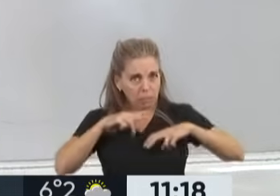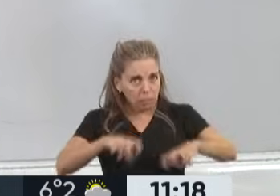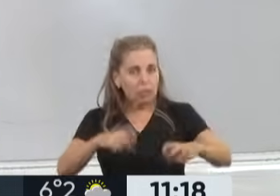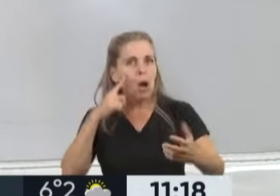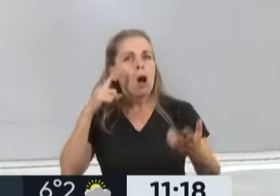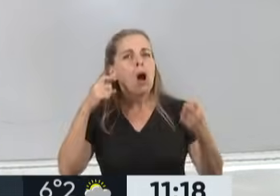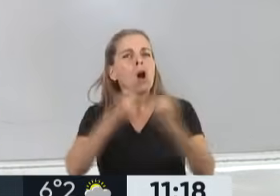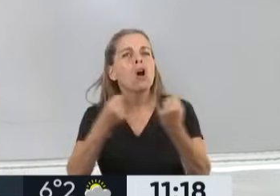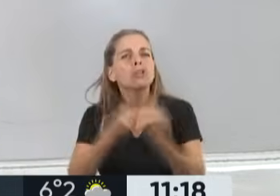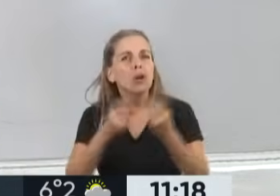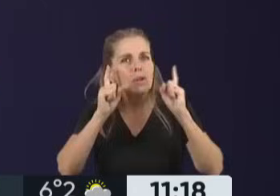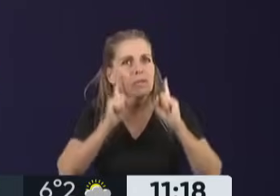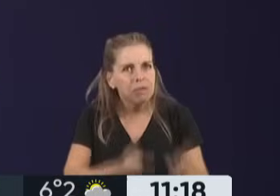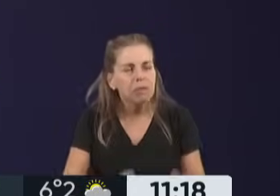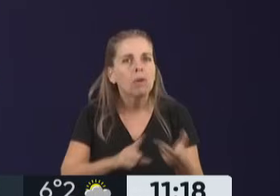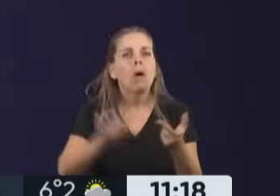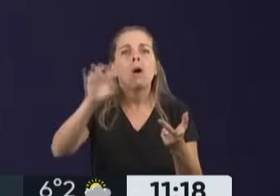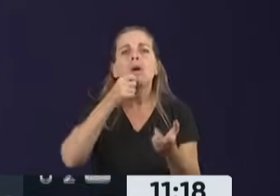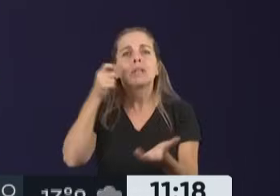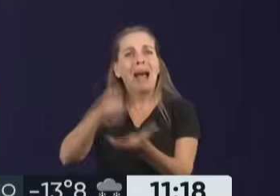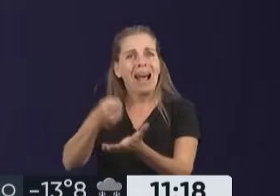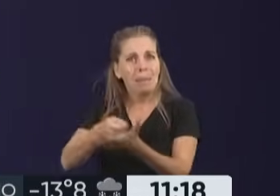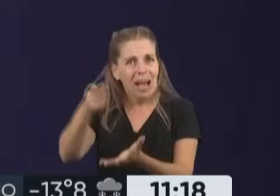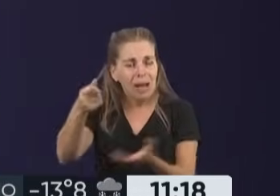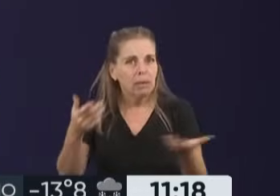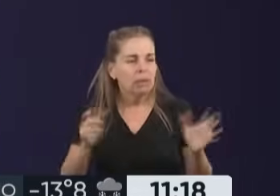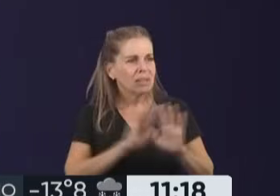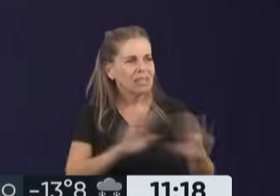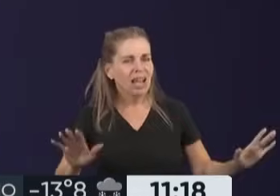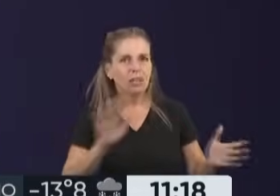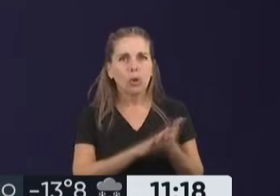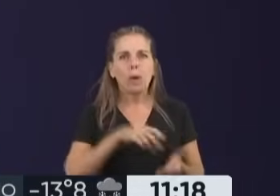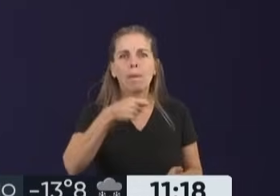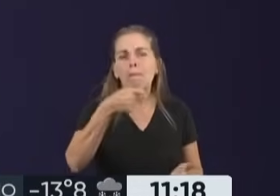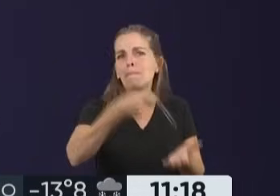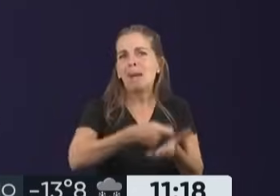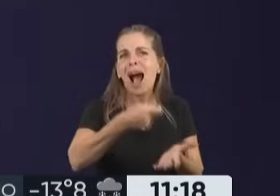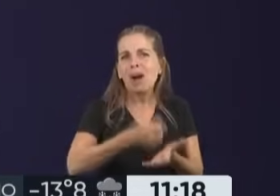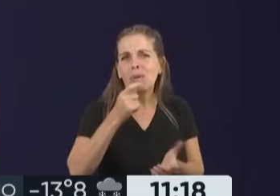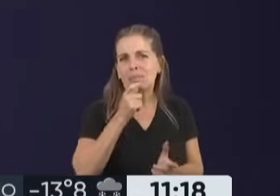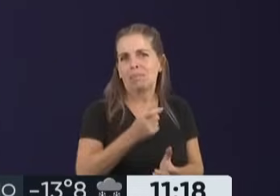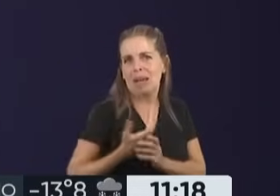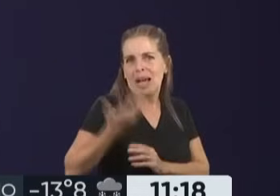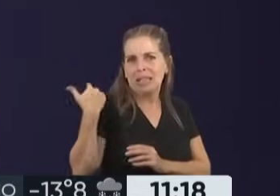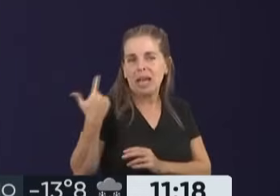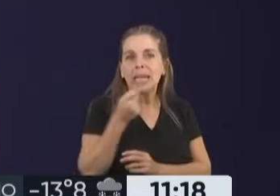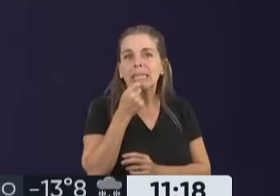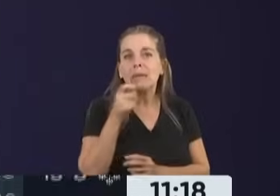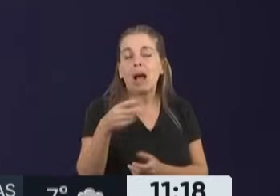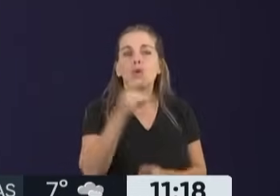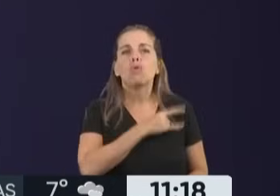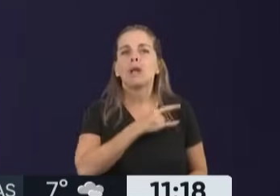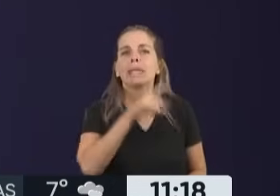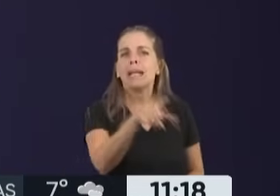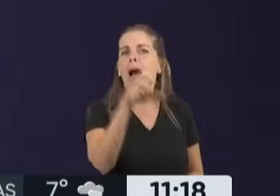qué cantidad de gente hubo para el gobierno. Bueno, lo del arancelamiento lo contesté ayer, es una discusión que en tal caso tendrán que darse las